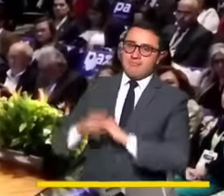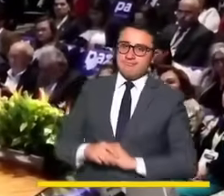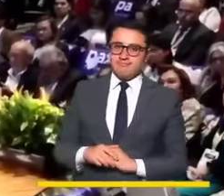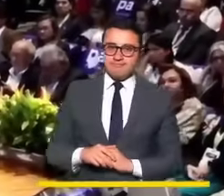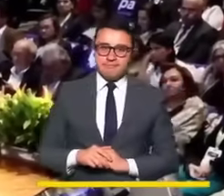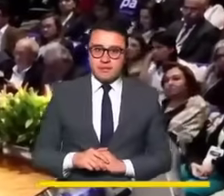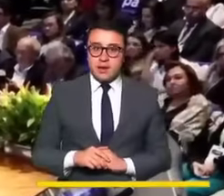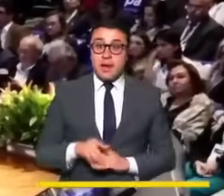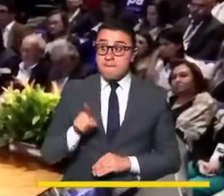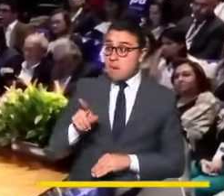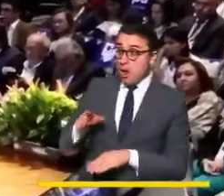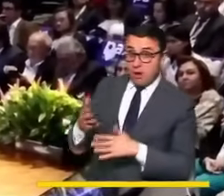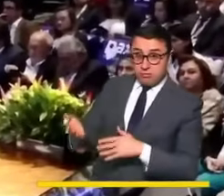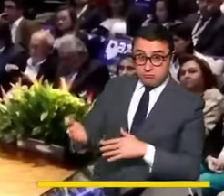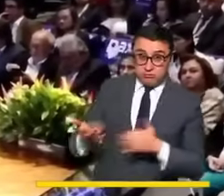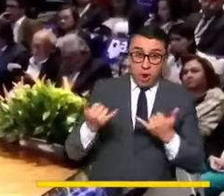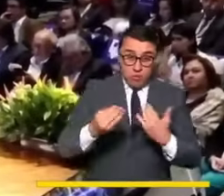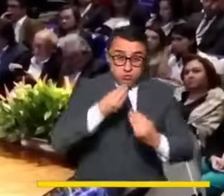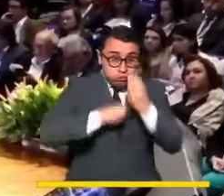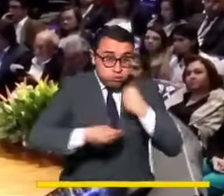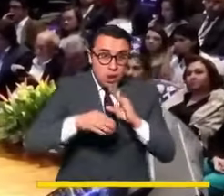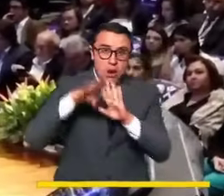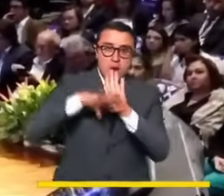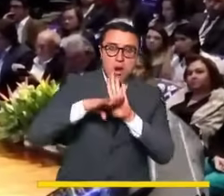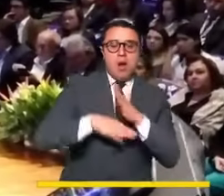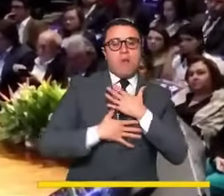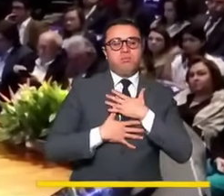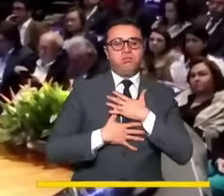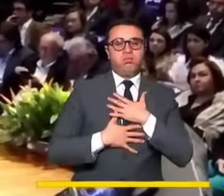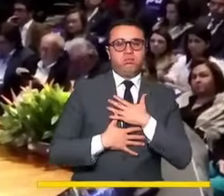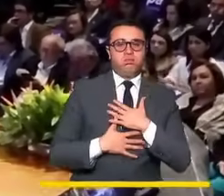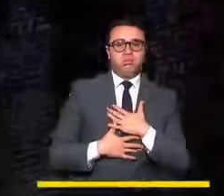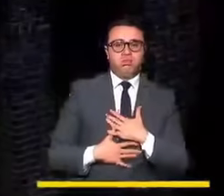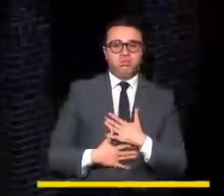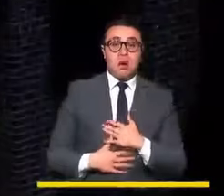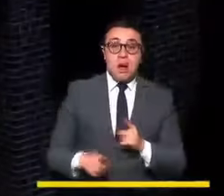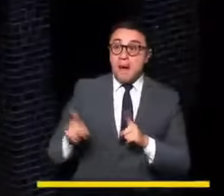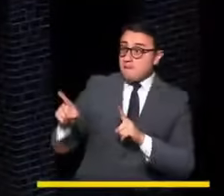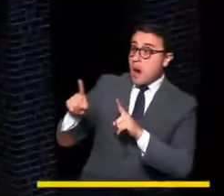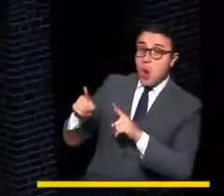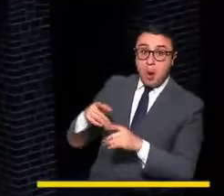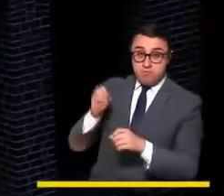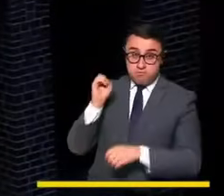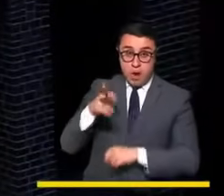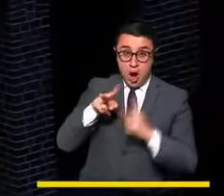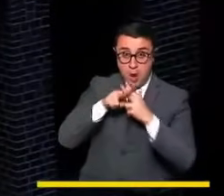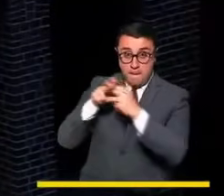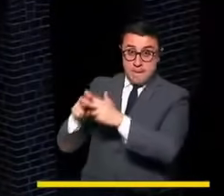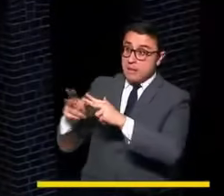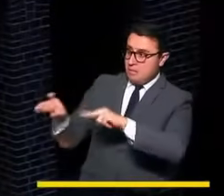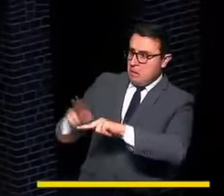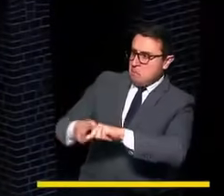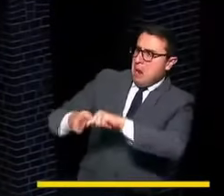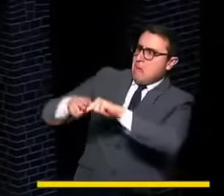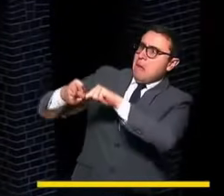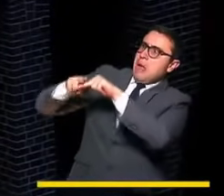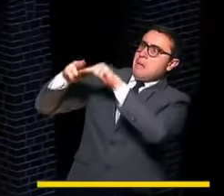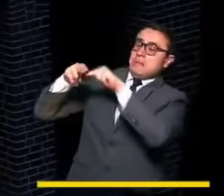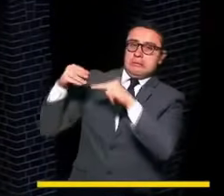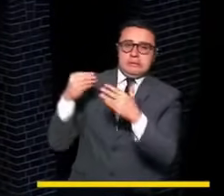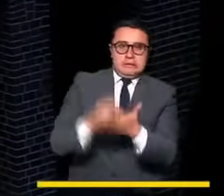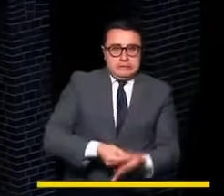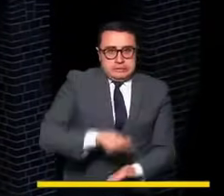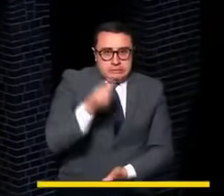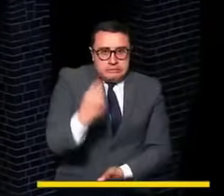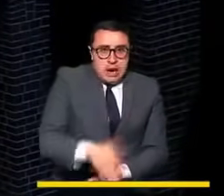indudable. Baja porque la tasa de interés está muy arriba en términos reales. Y la gente de Colombia